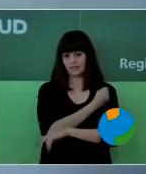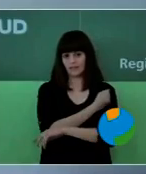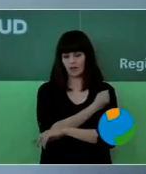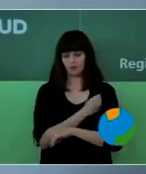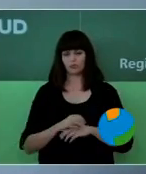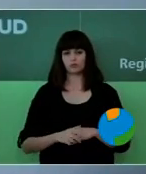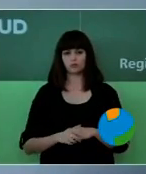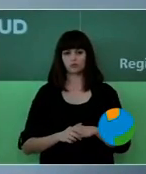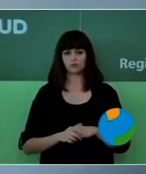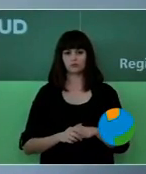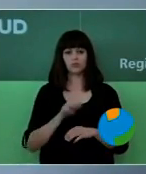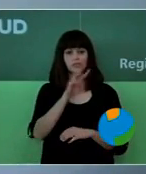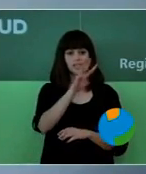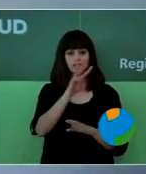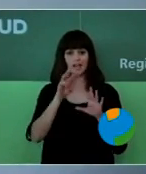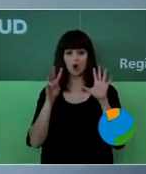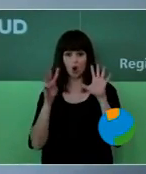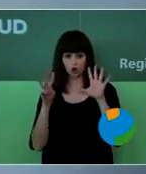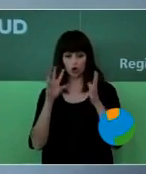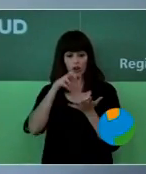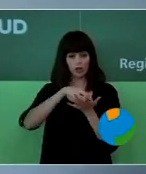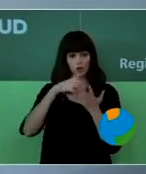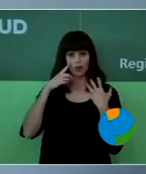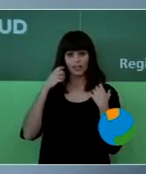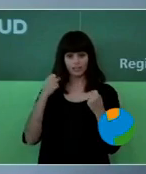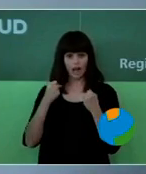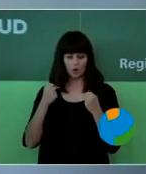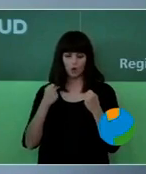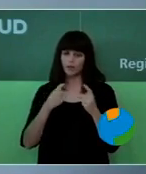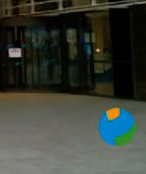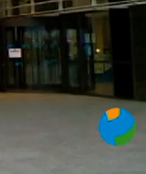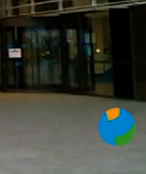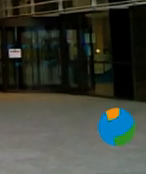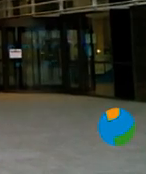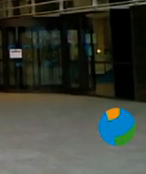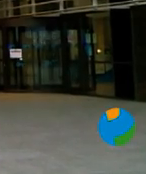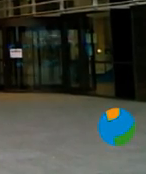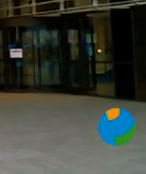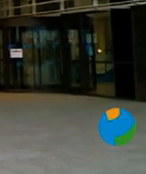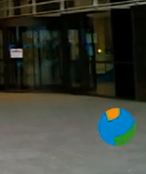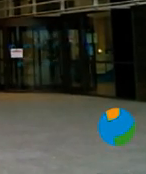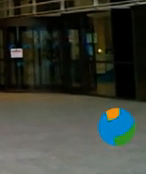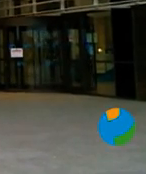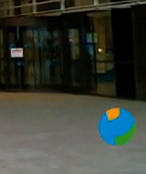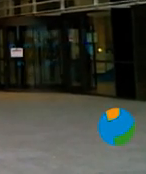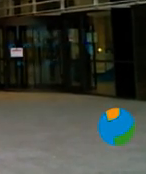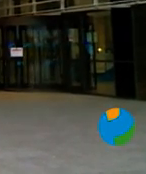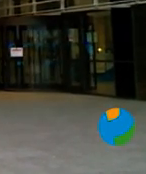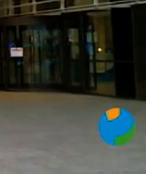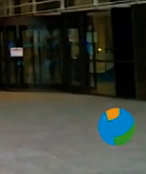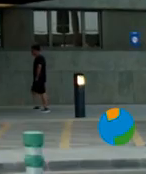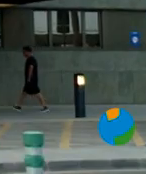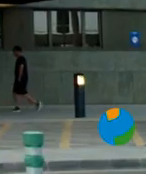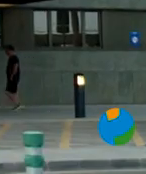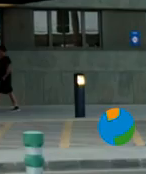ayer 38 de nuestros 85 centros de salud se encontraban en nivel rojo y en todos los hospitales regionales se ha suspendido